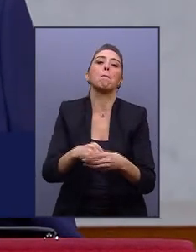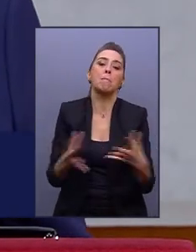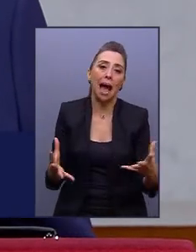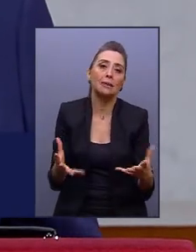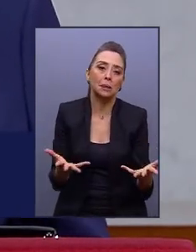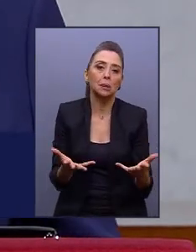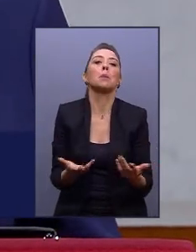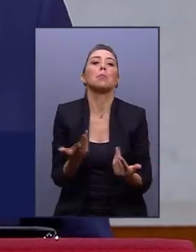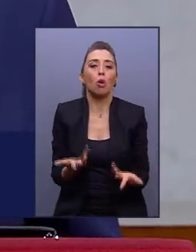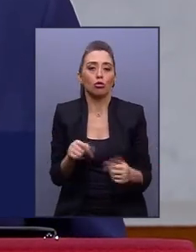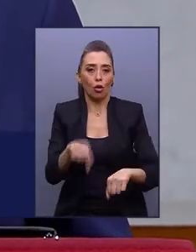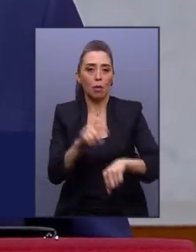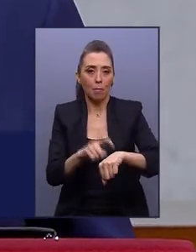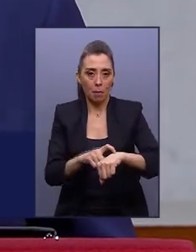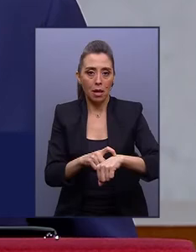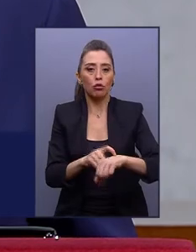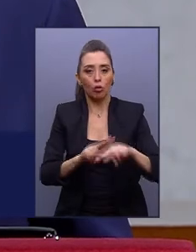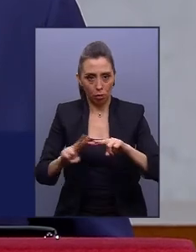actuar.